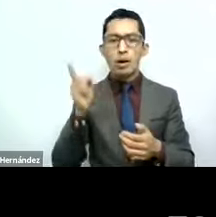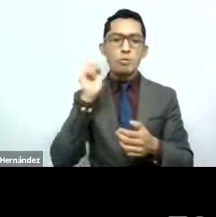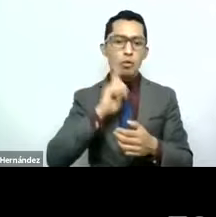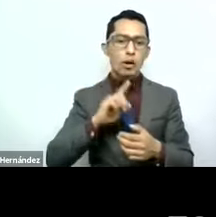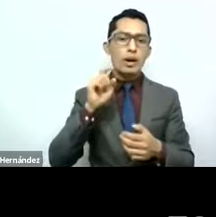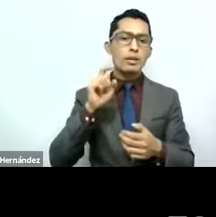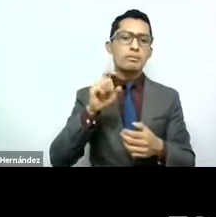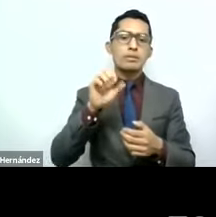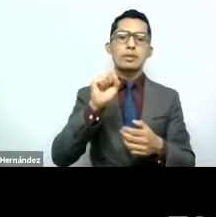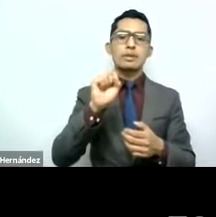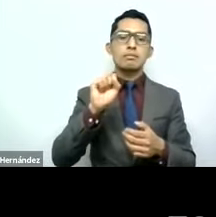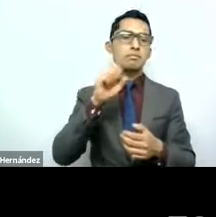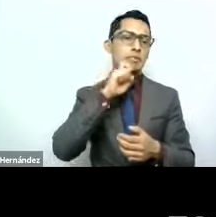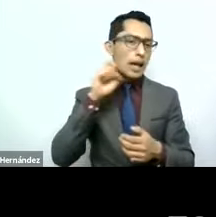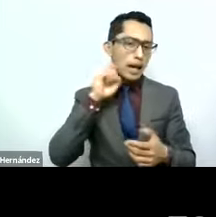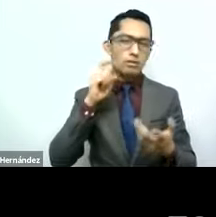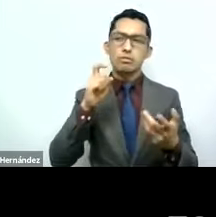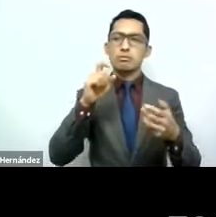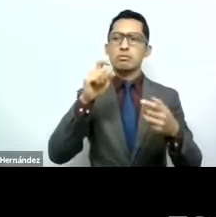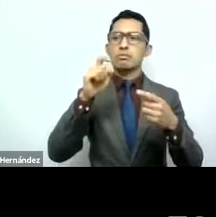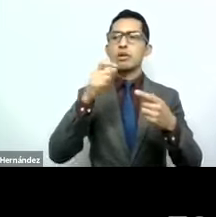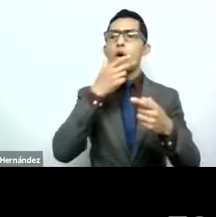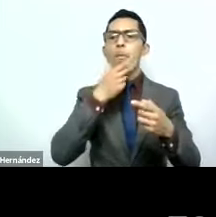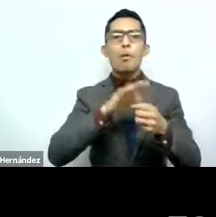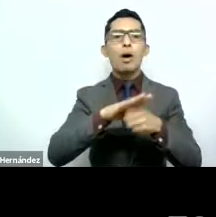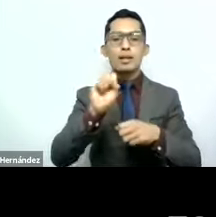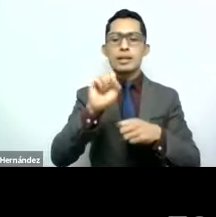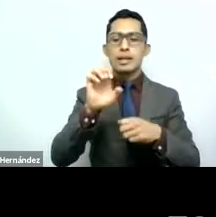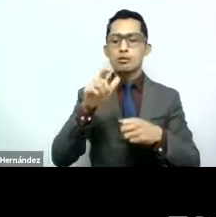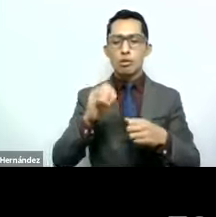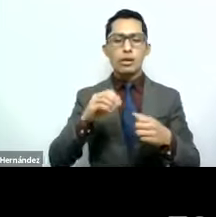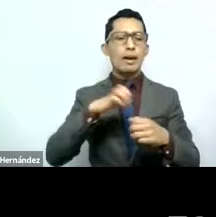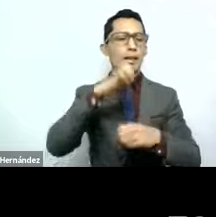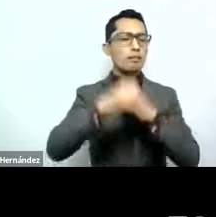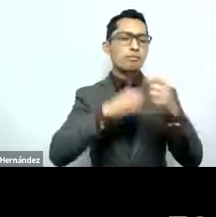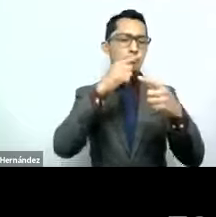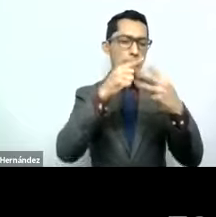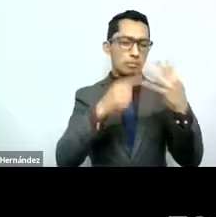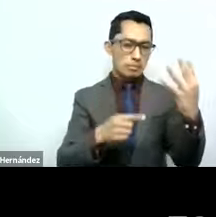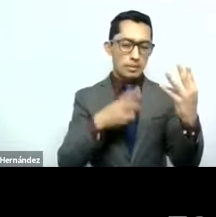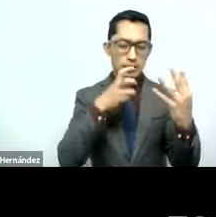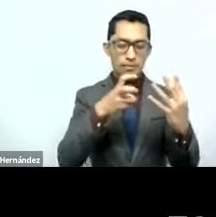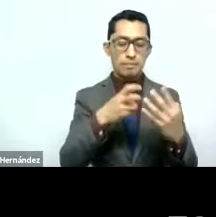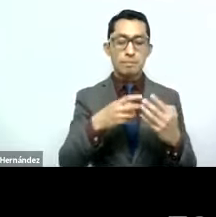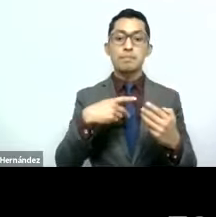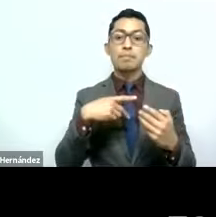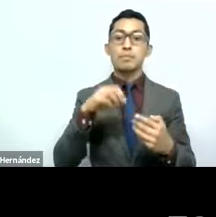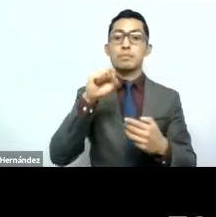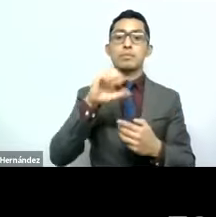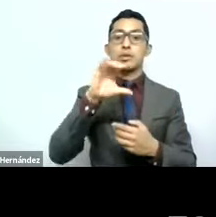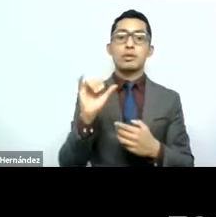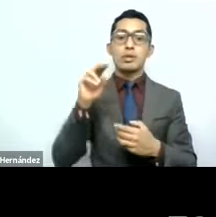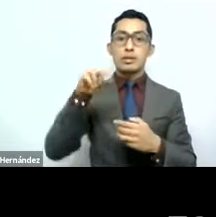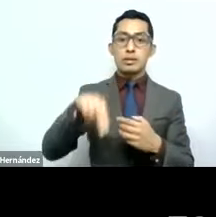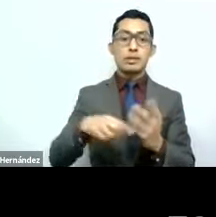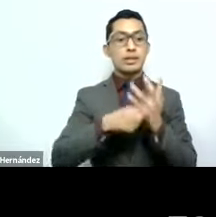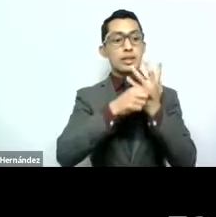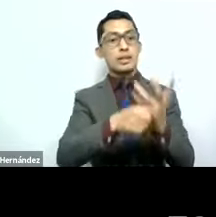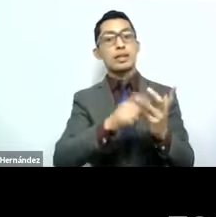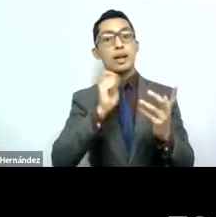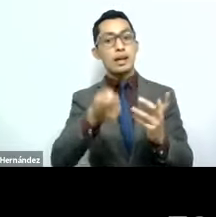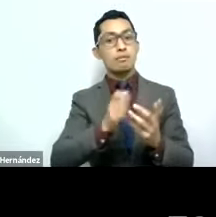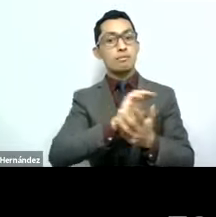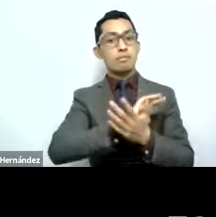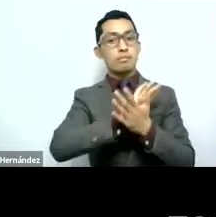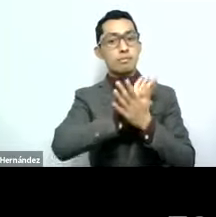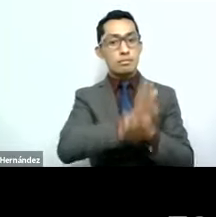edad. Y al respecto, nuestra Suprema Corte ha dicho que está prohibido discriminar